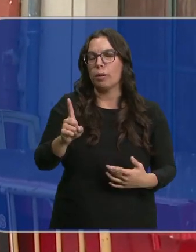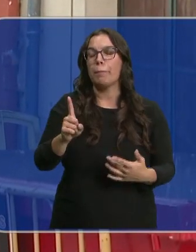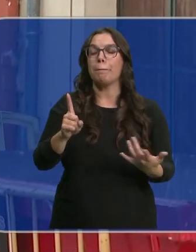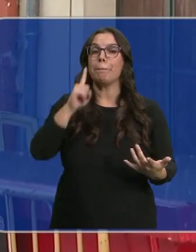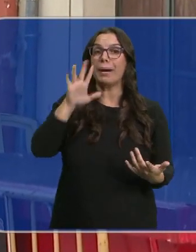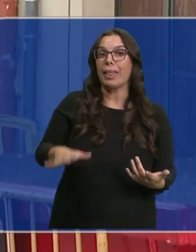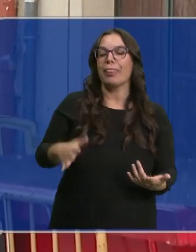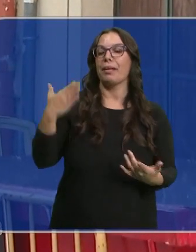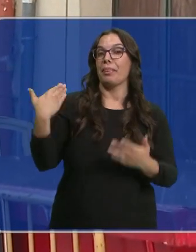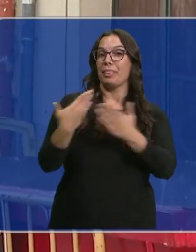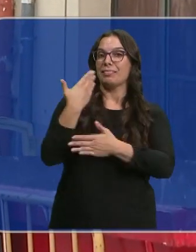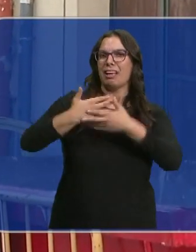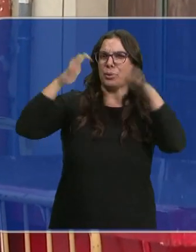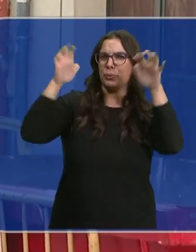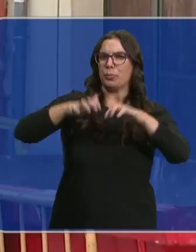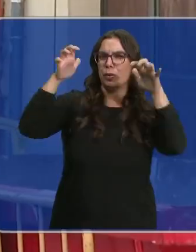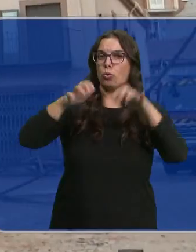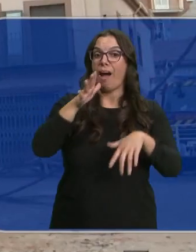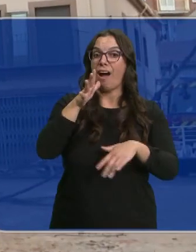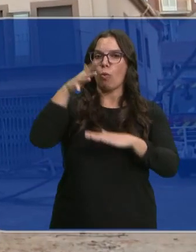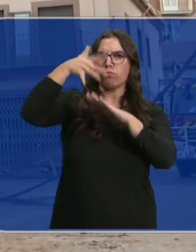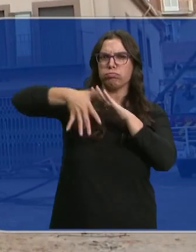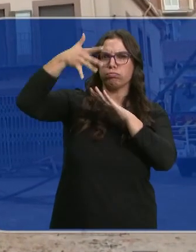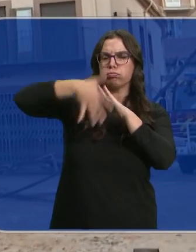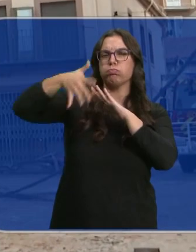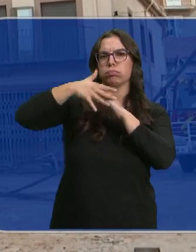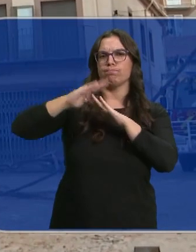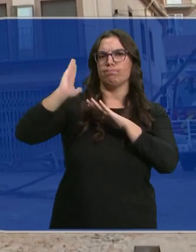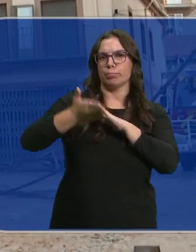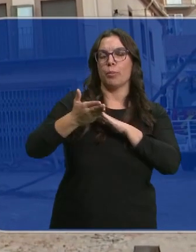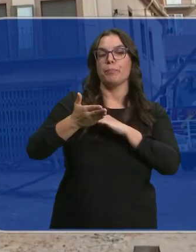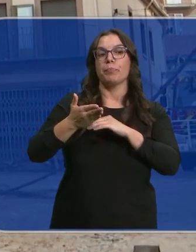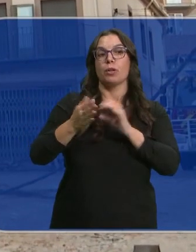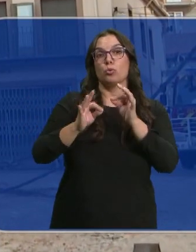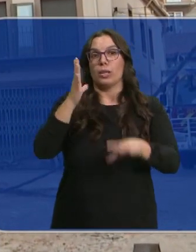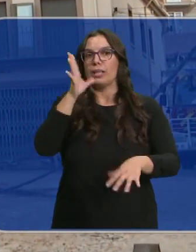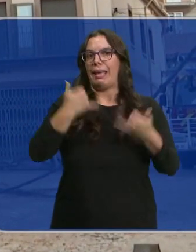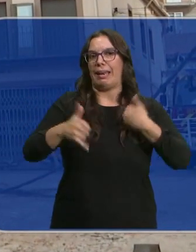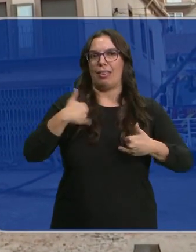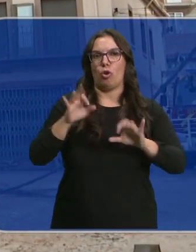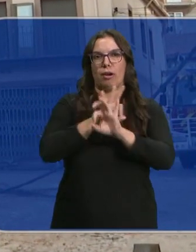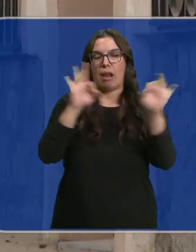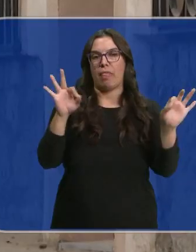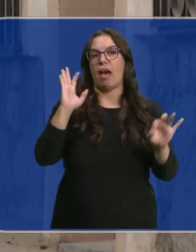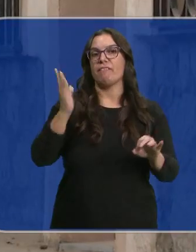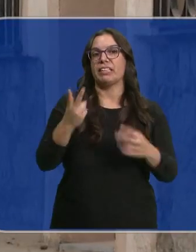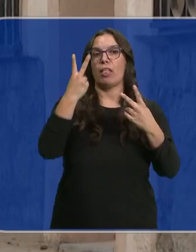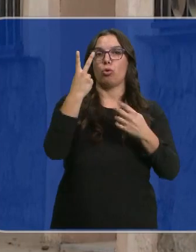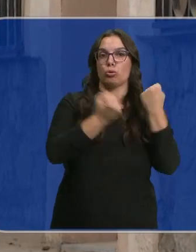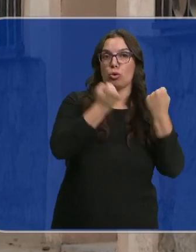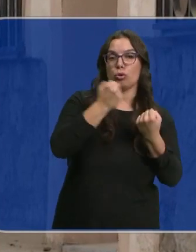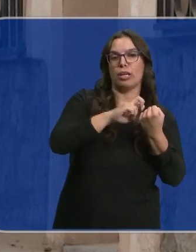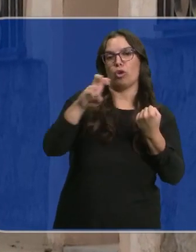exactas, pero el agua de las lluvias de los últimos días podrían ser el origen. Por suerte no ha habido que lamentar heridos, tan solo 2 vehículos dañados y la